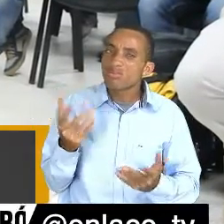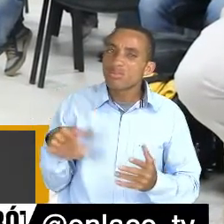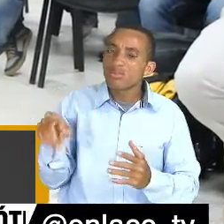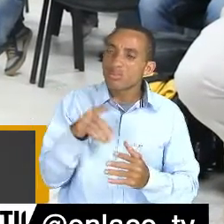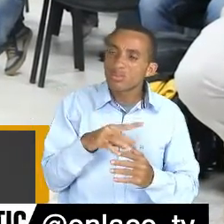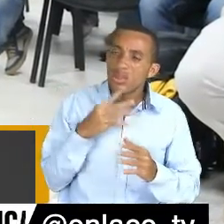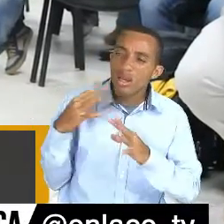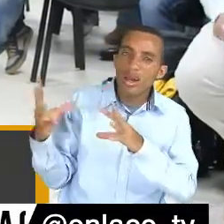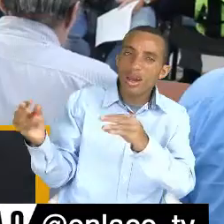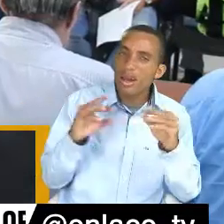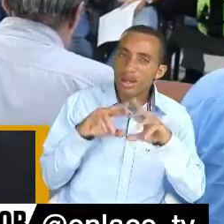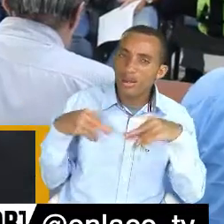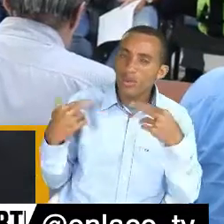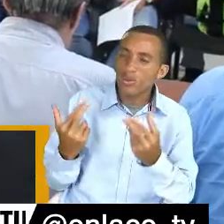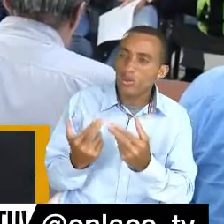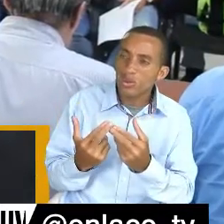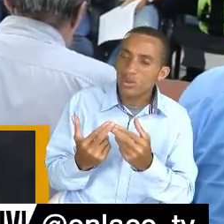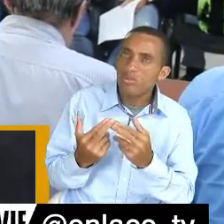conclusiones?